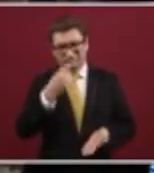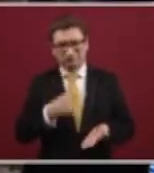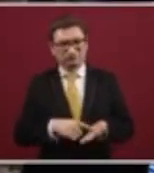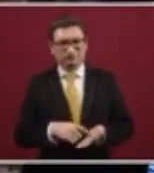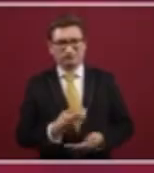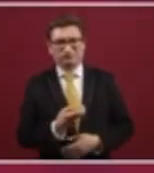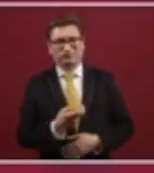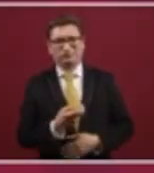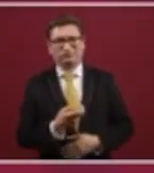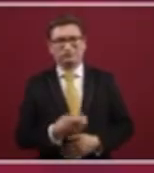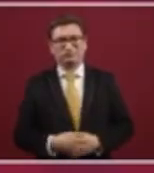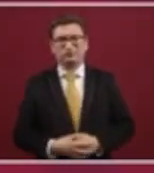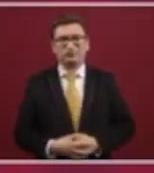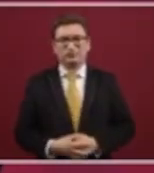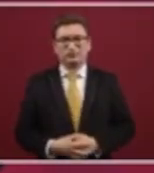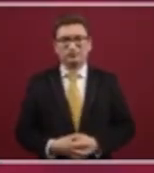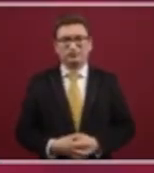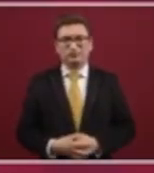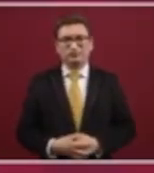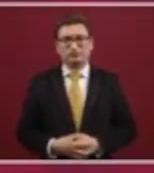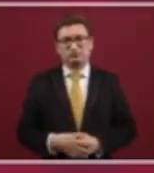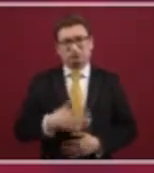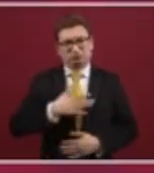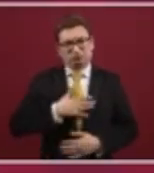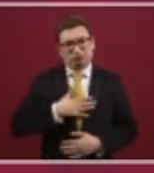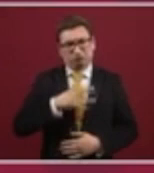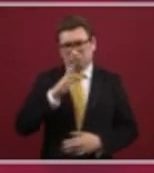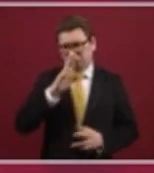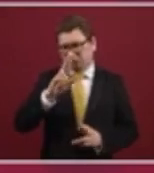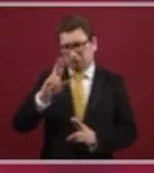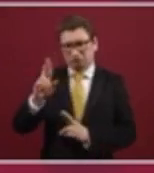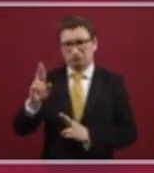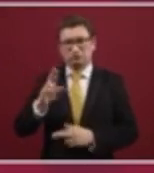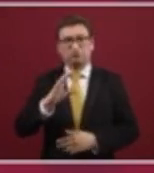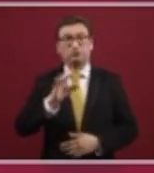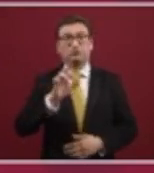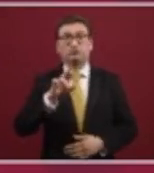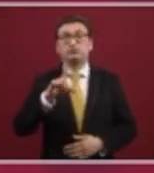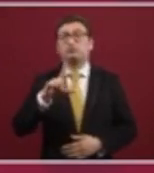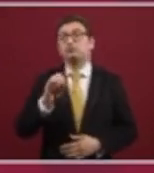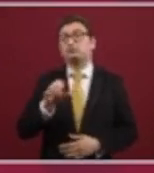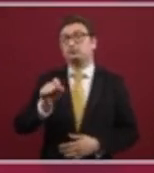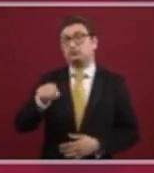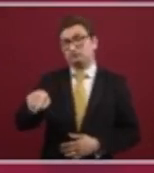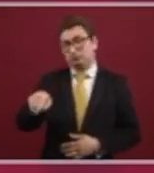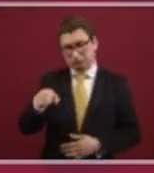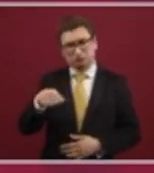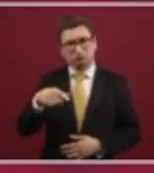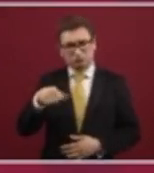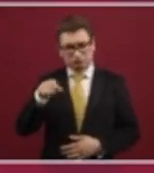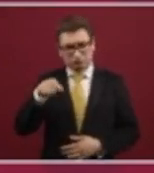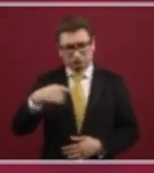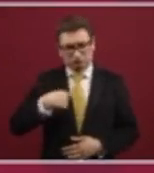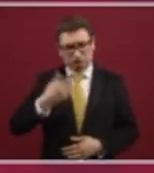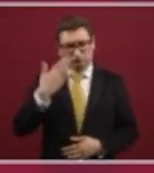así, porque respeto mucho a Carlos, sostengo lo que he